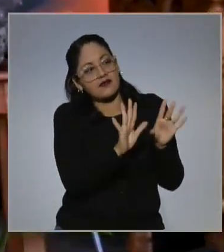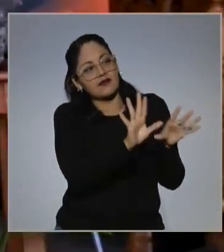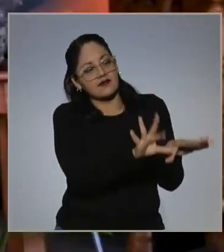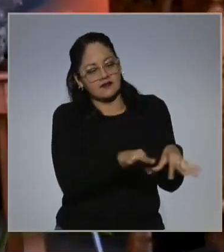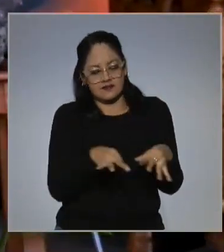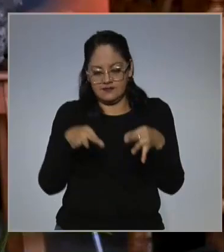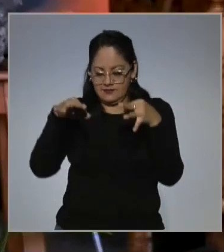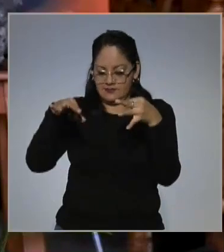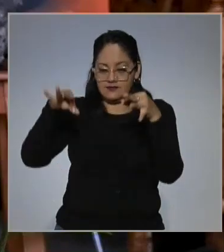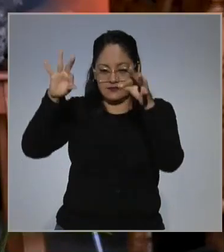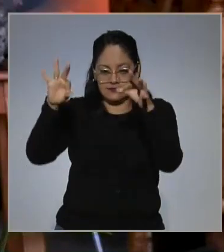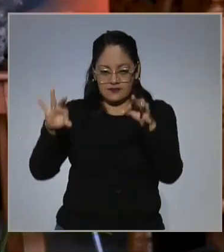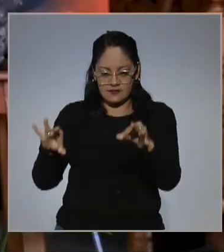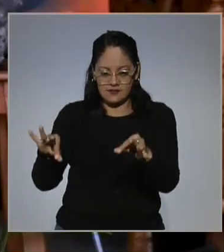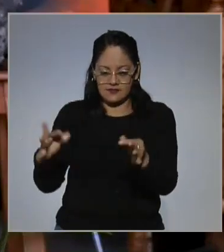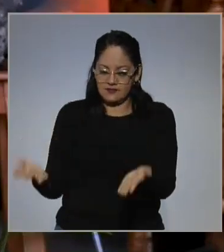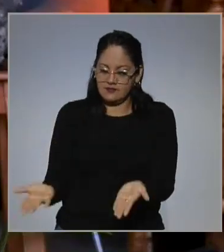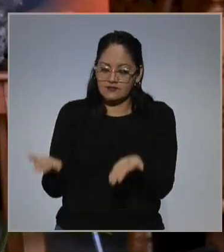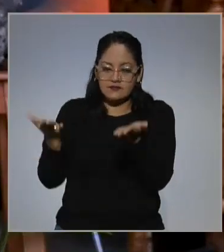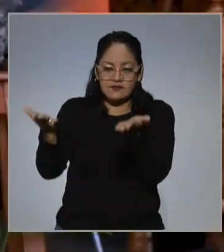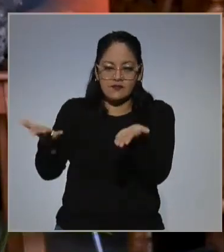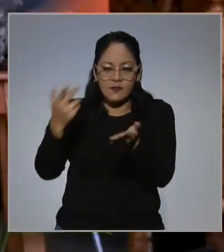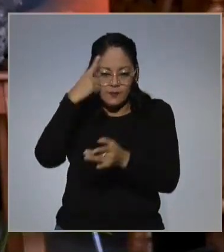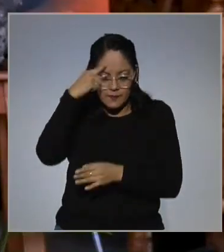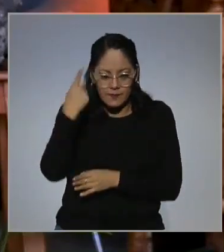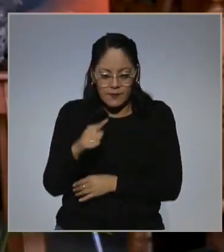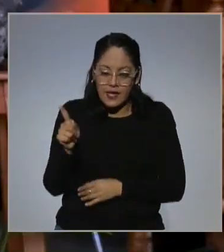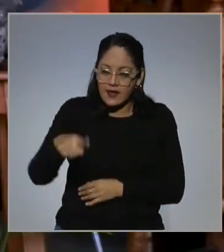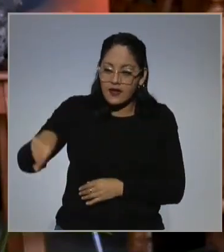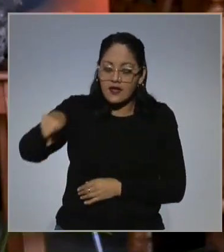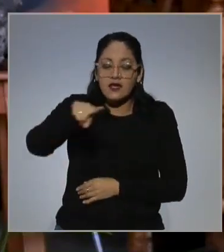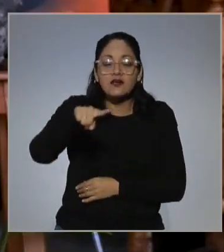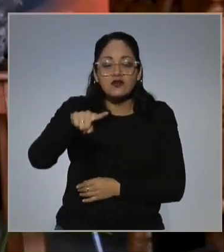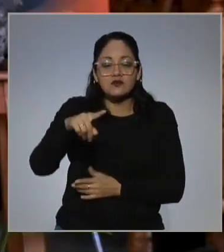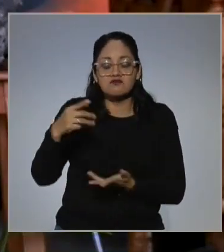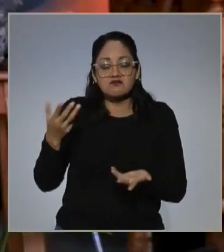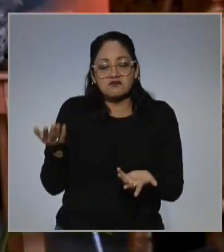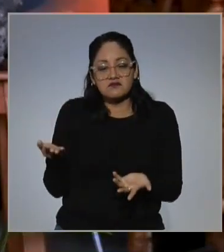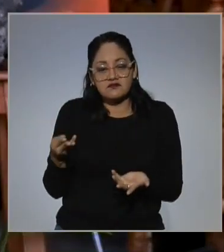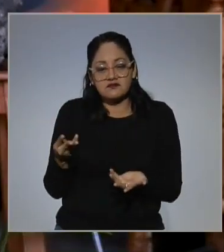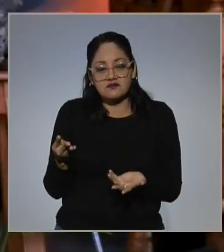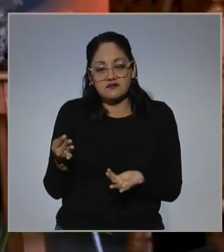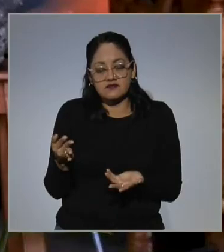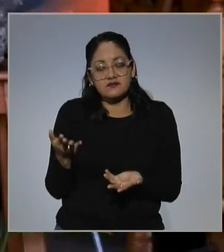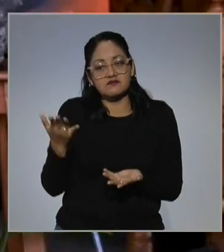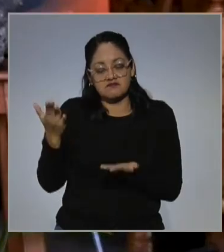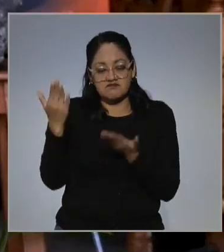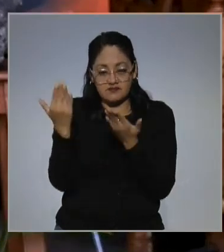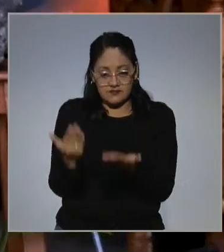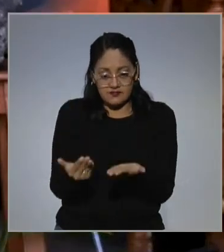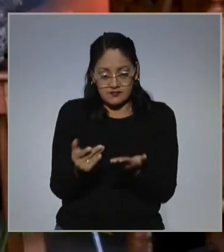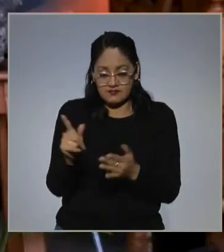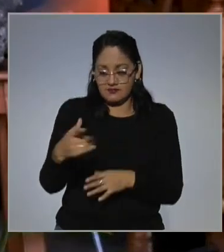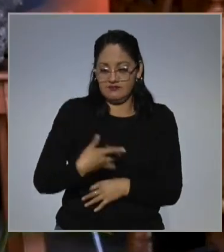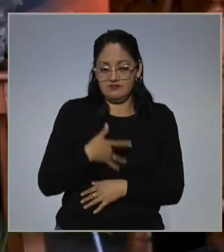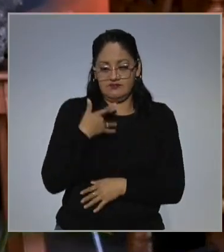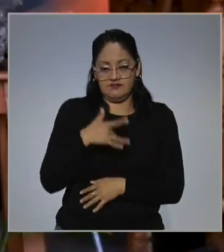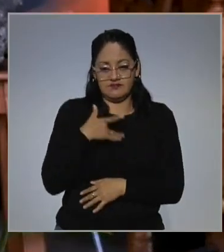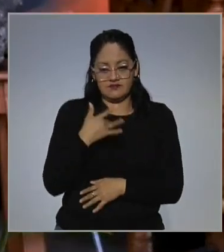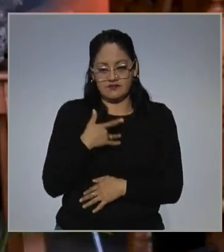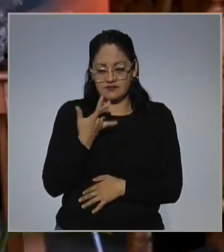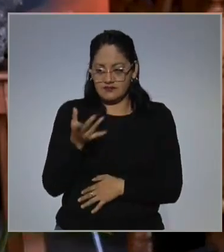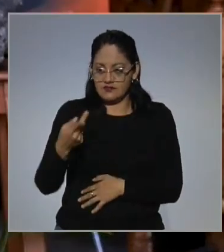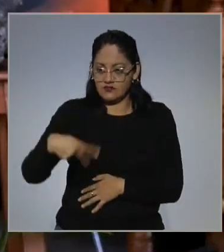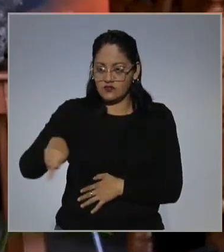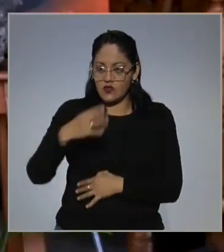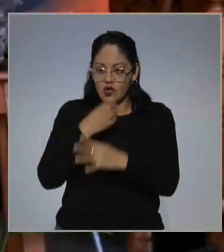queridos en la ofrenda, pues para que ellos lleguen y además de que se sienten a